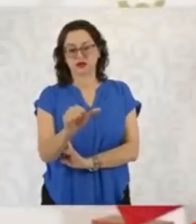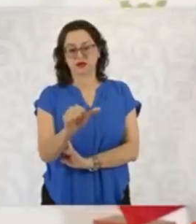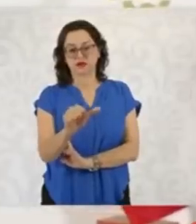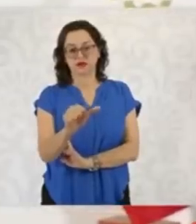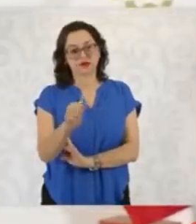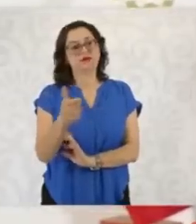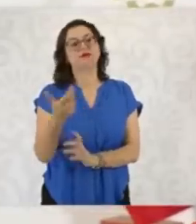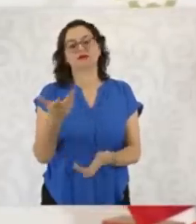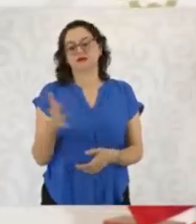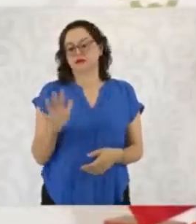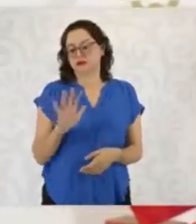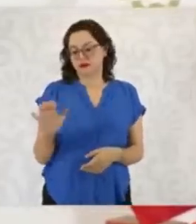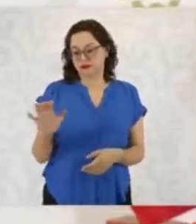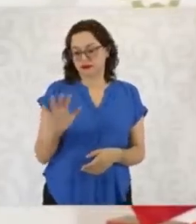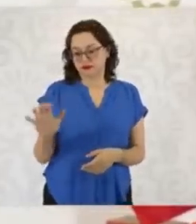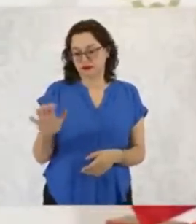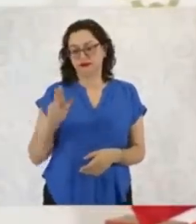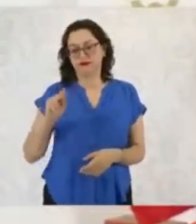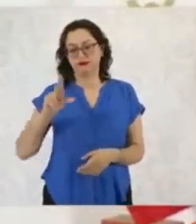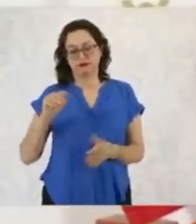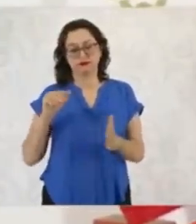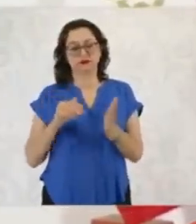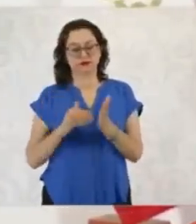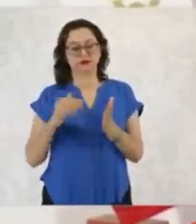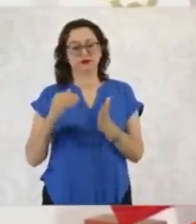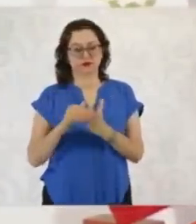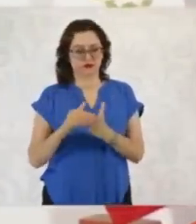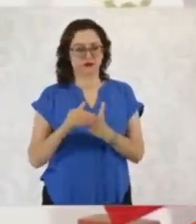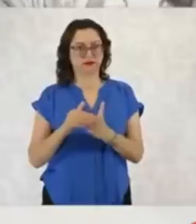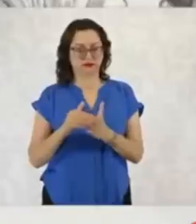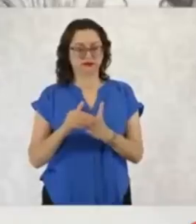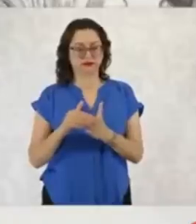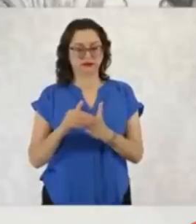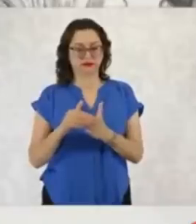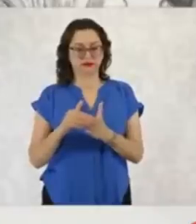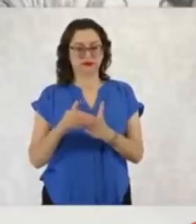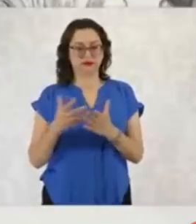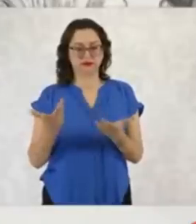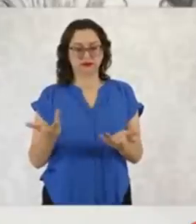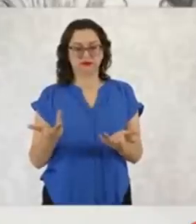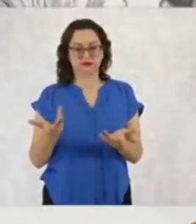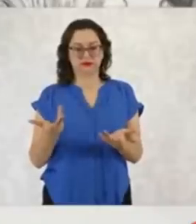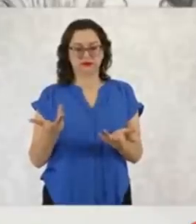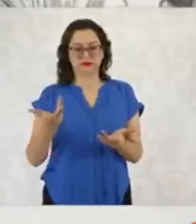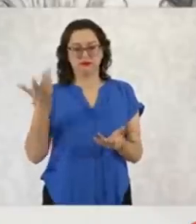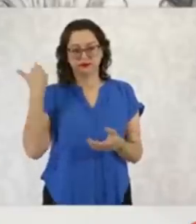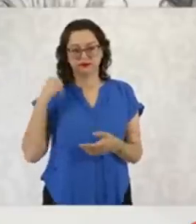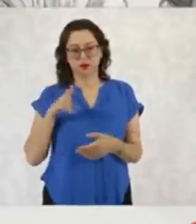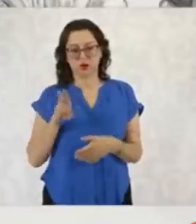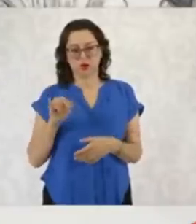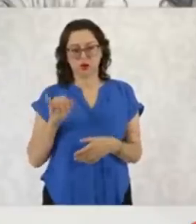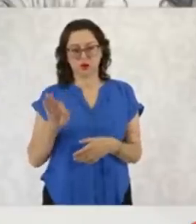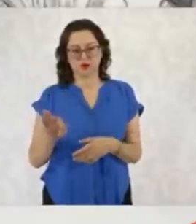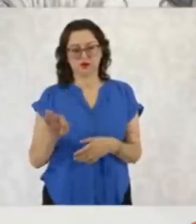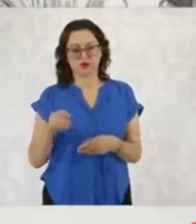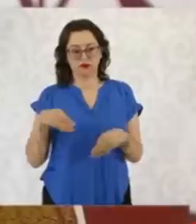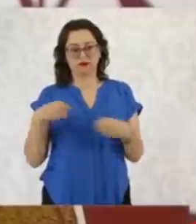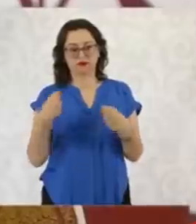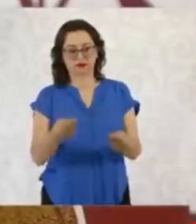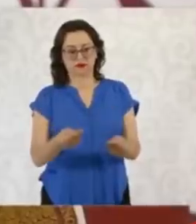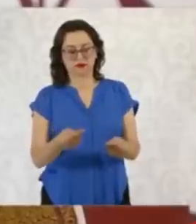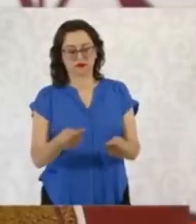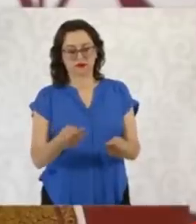a los 580 millones que la UIF presentó en la demanda contra ella. Estamos hablando de